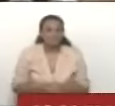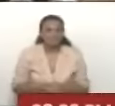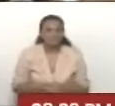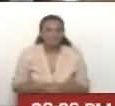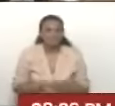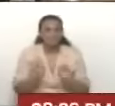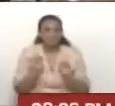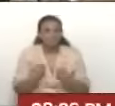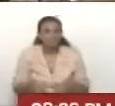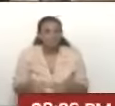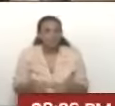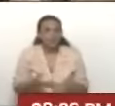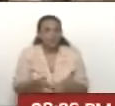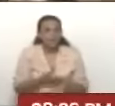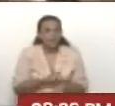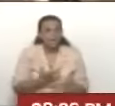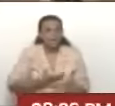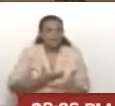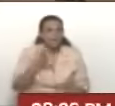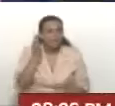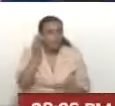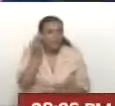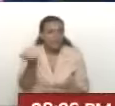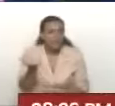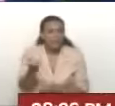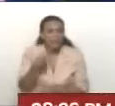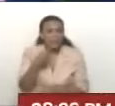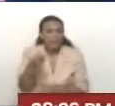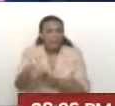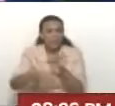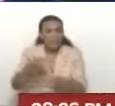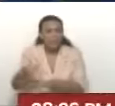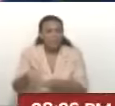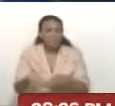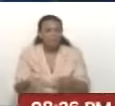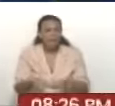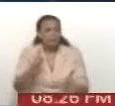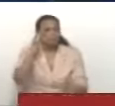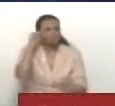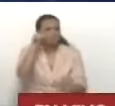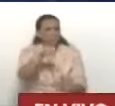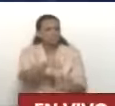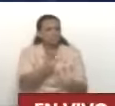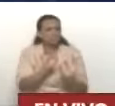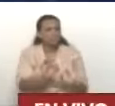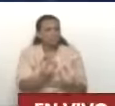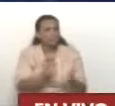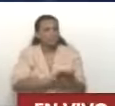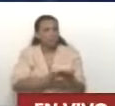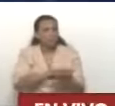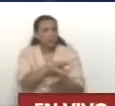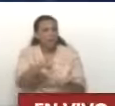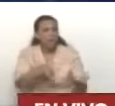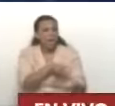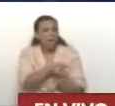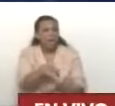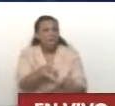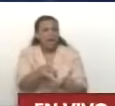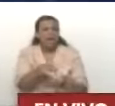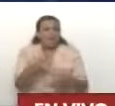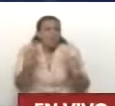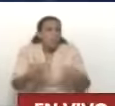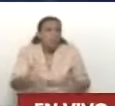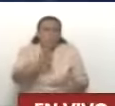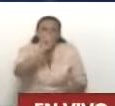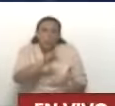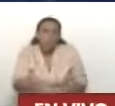Así como muy bien lo decía nuestra alcaldesa, presidente, nos hemos enfocado fundamentalmente en solucionar los problemas de la cotidianidad